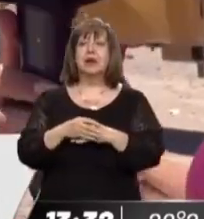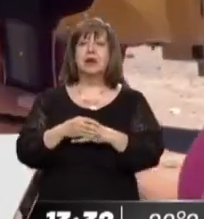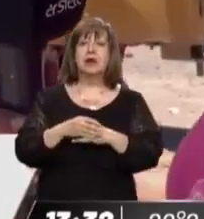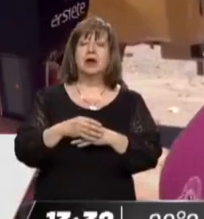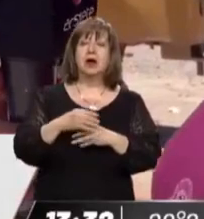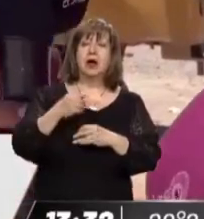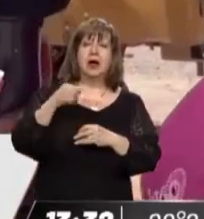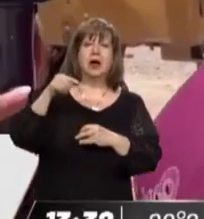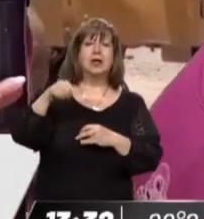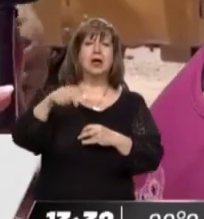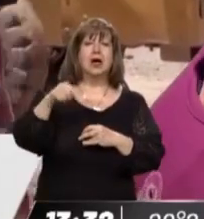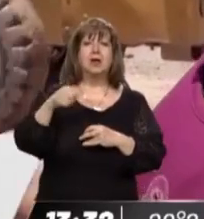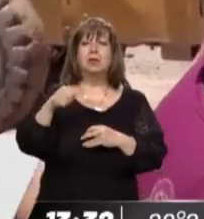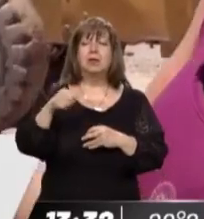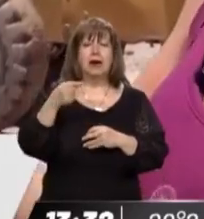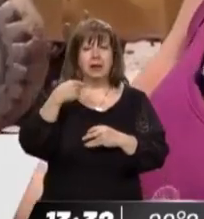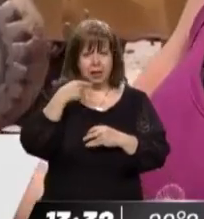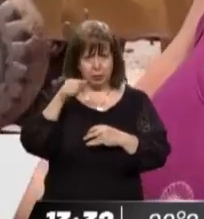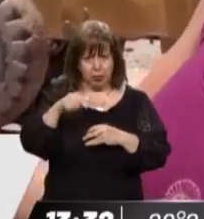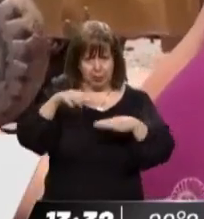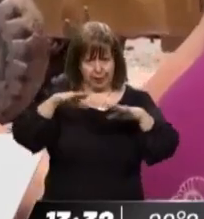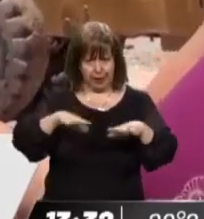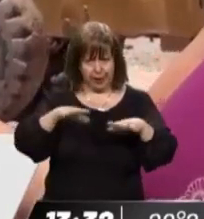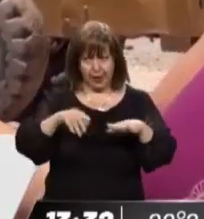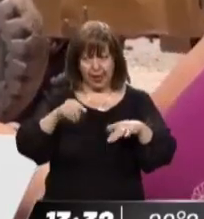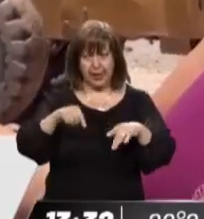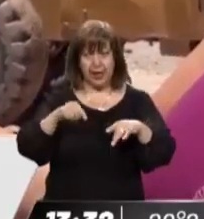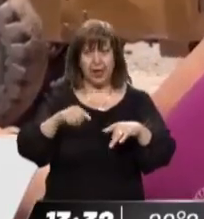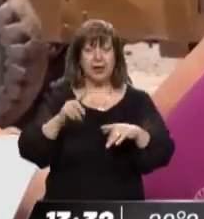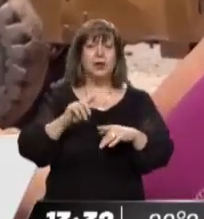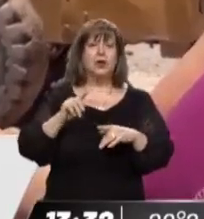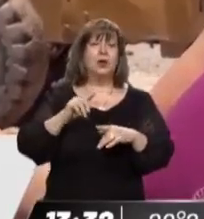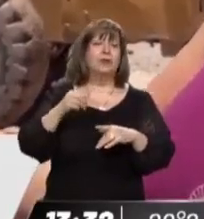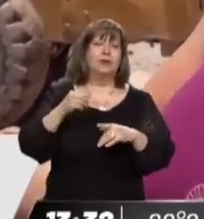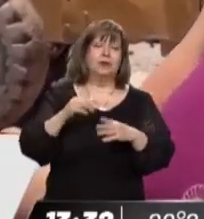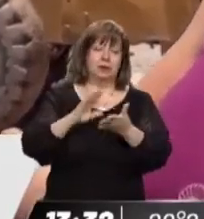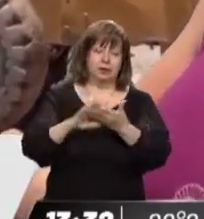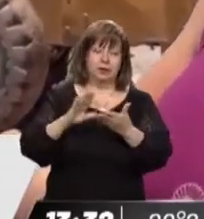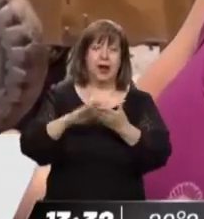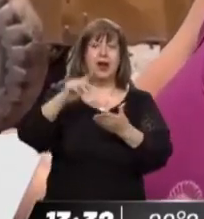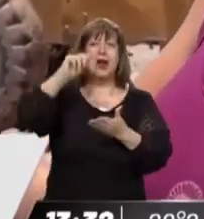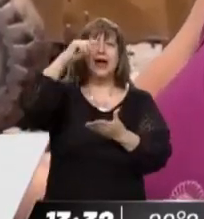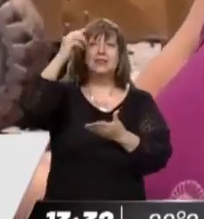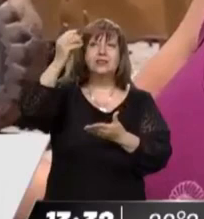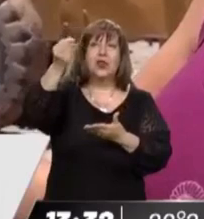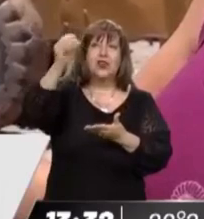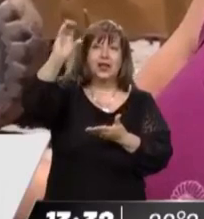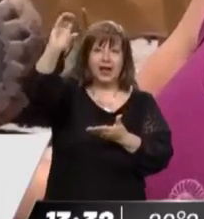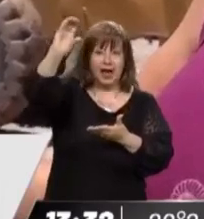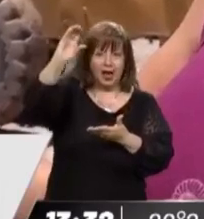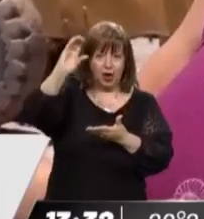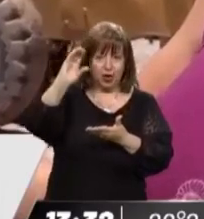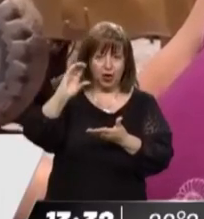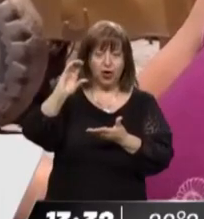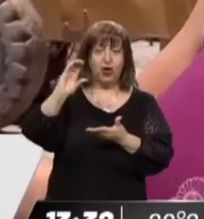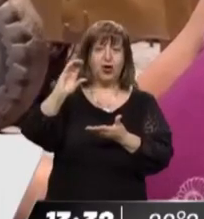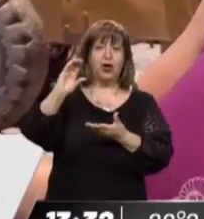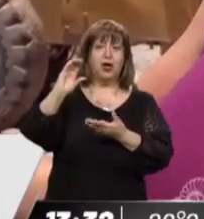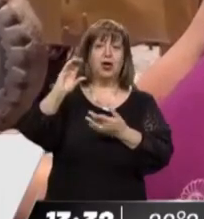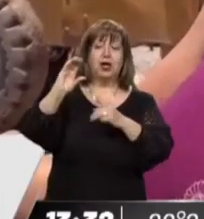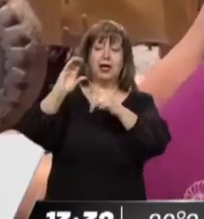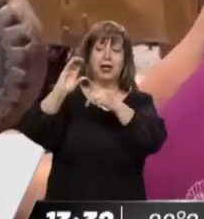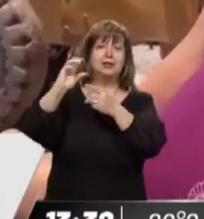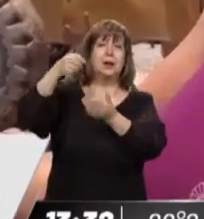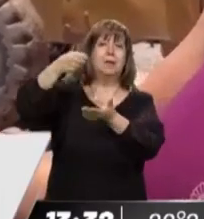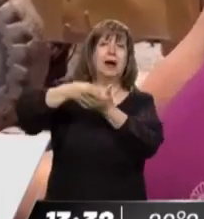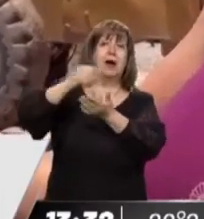una deuda o qué pasa con algunos. Bueno, las obras con Fondo Nación en los últimos meses se han venido demorando